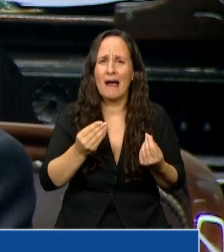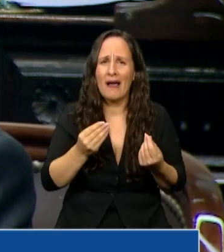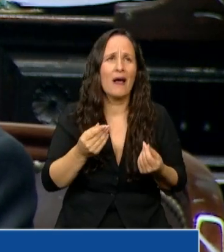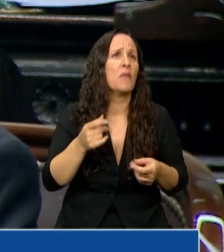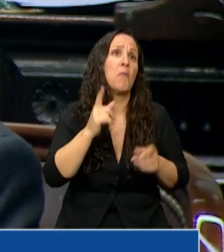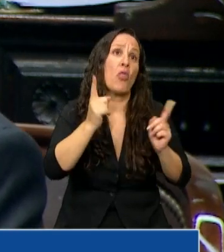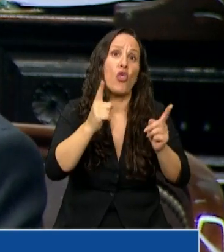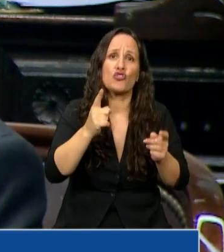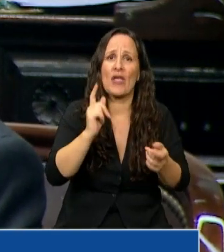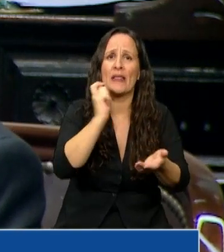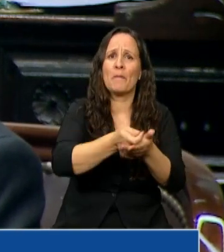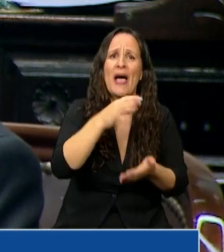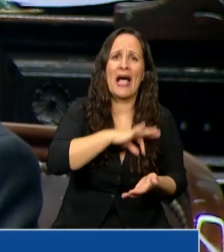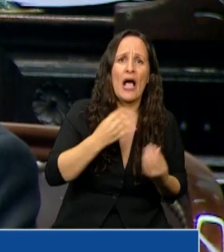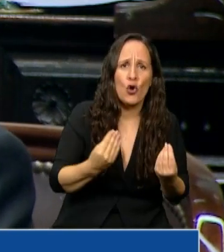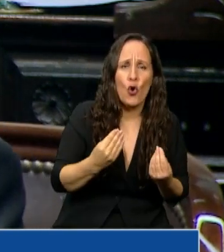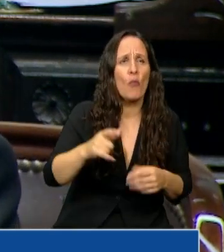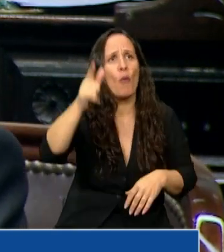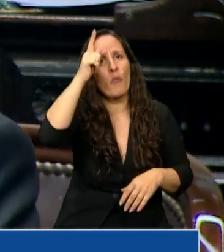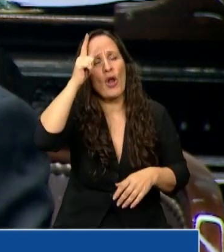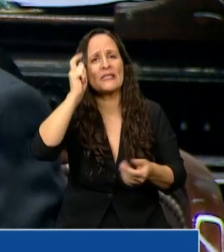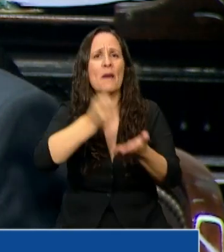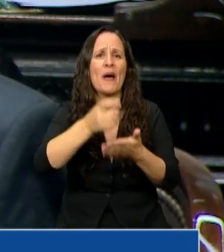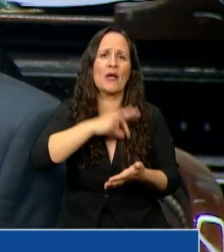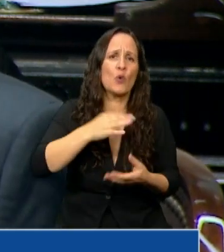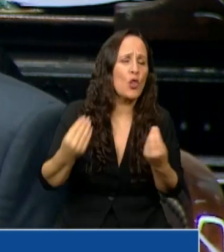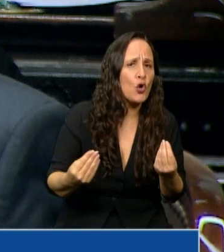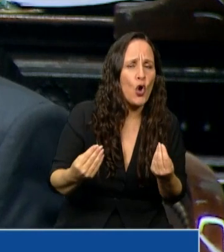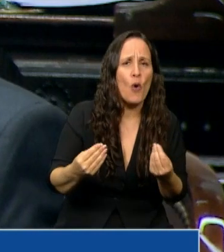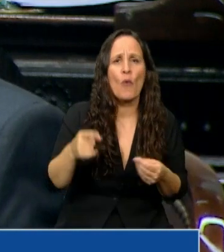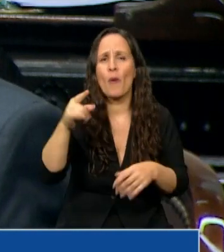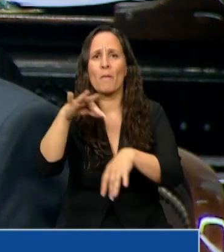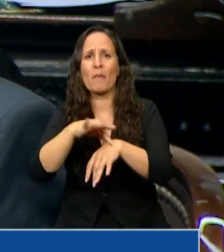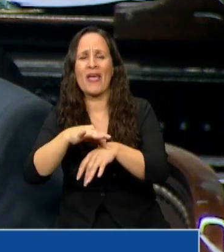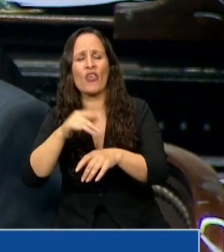los maestros, a los policías, a los médicos de esas provincias?